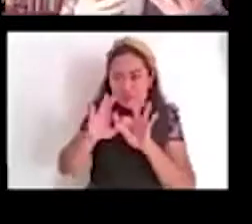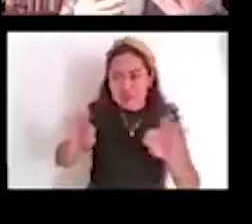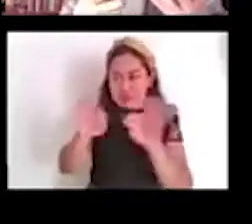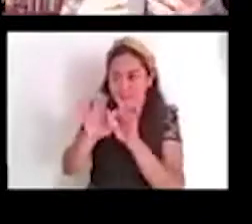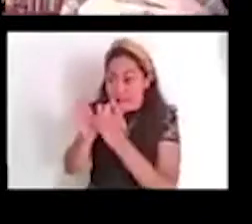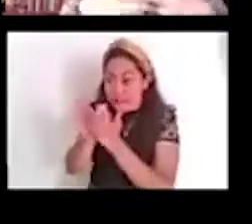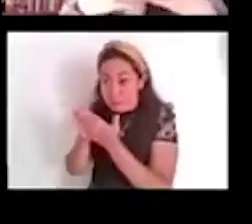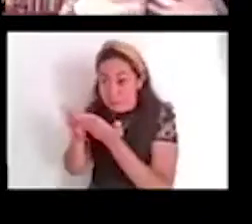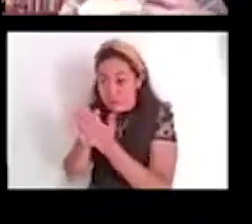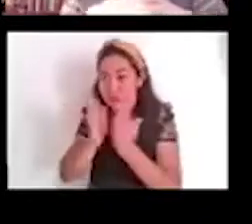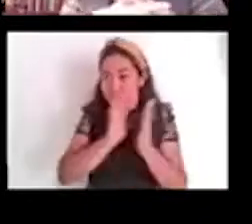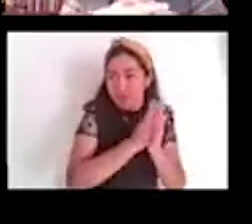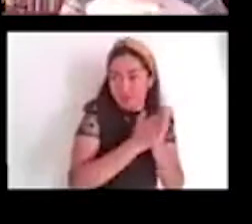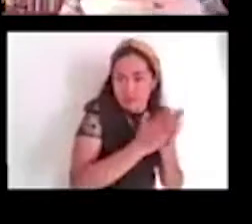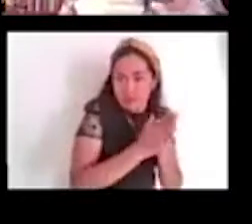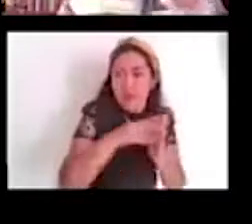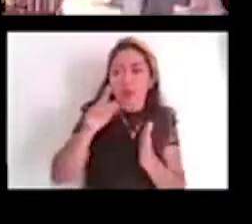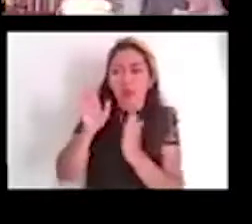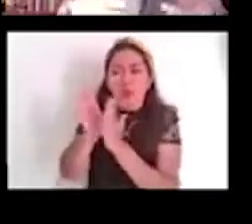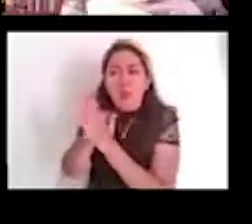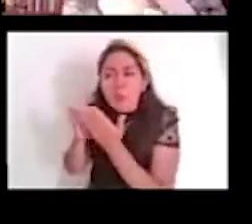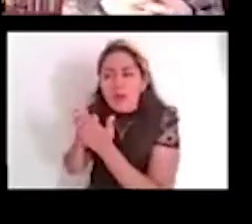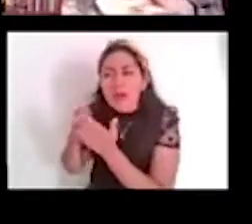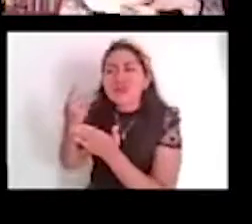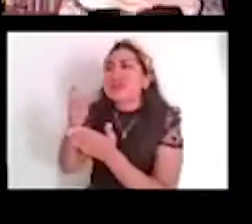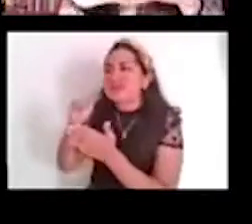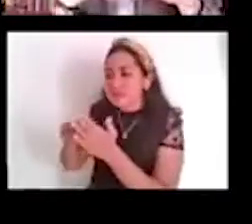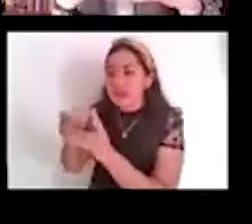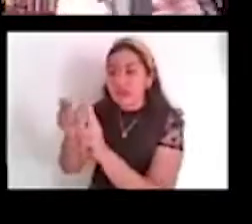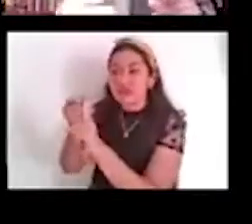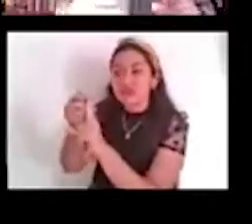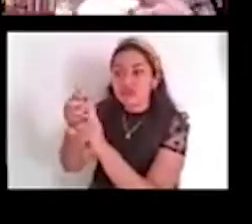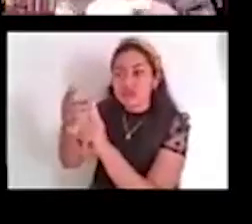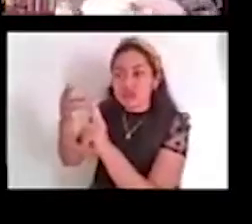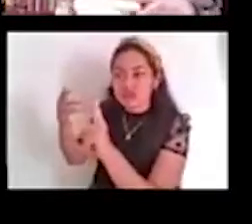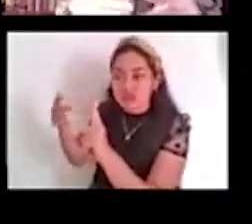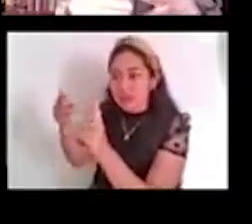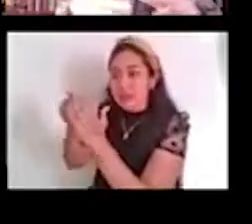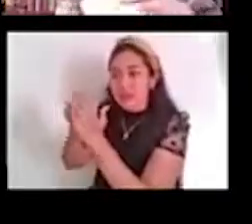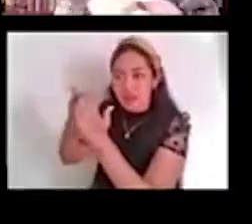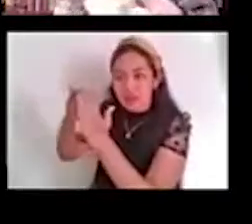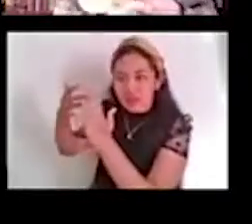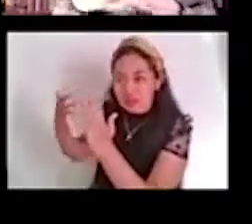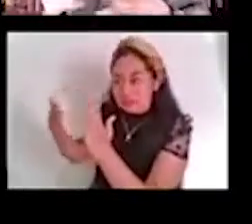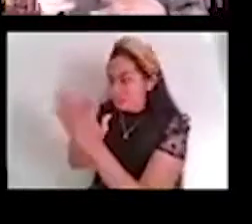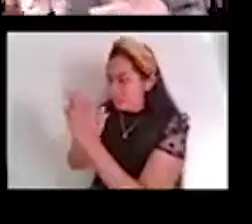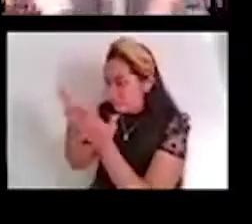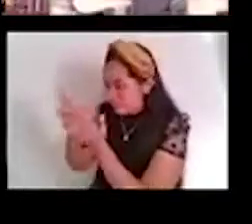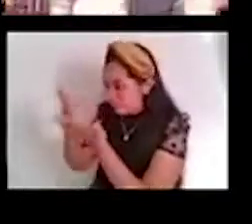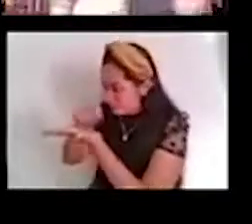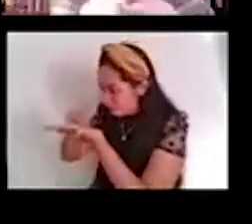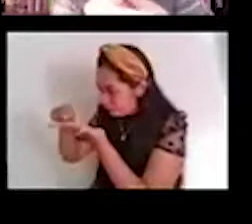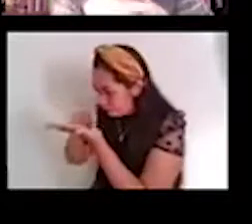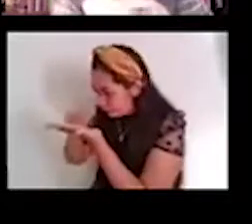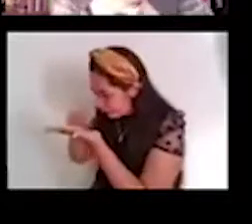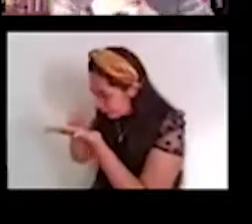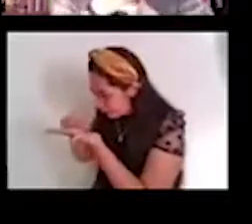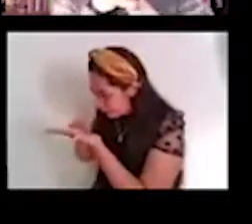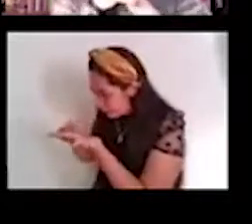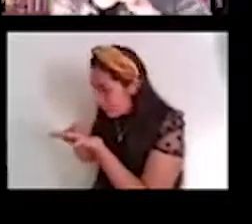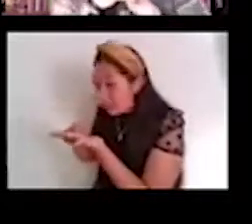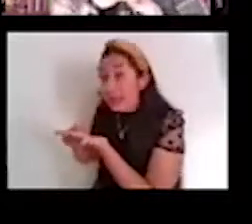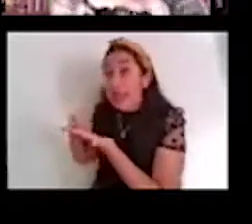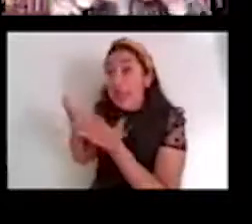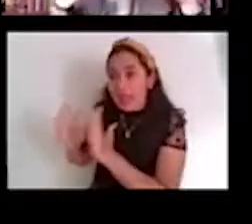literaria, digamos, ¿no? La del documento escrito, la de la crónica presencial y, por otra parte, la